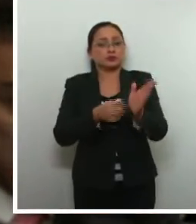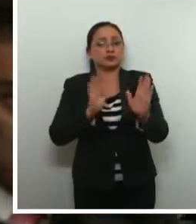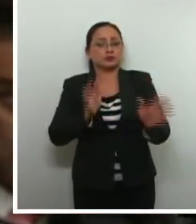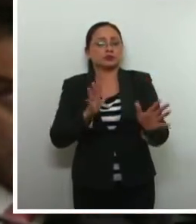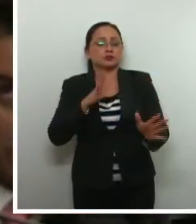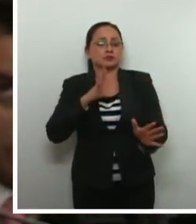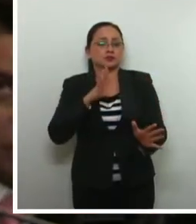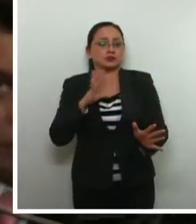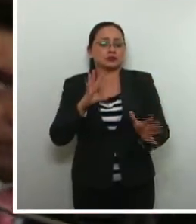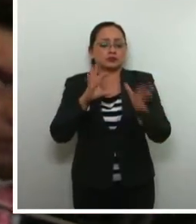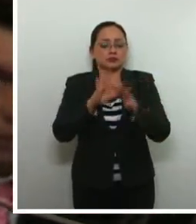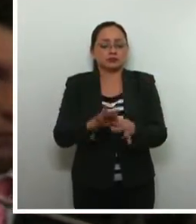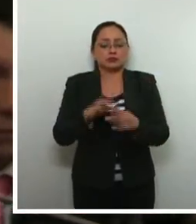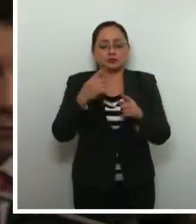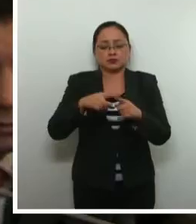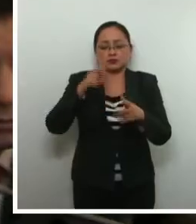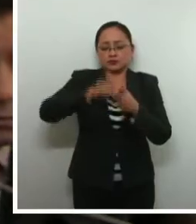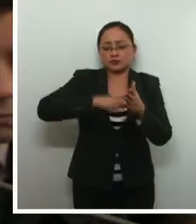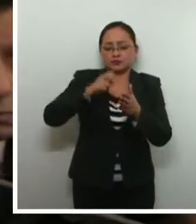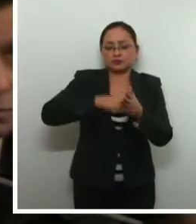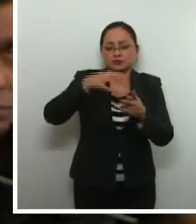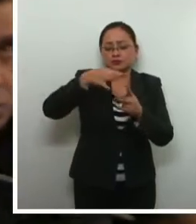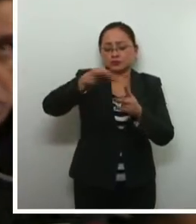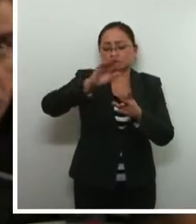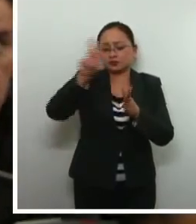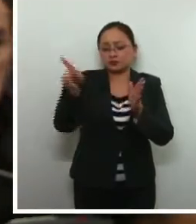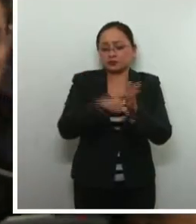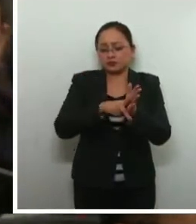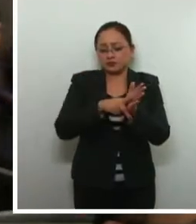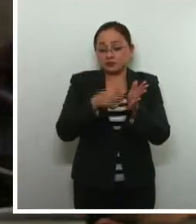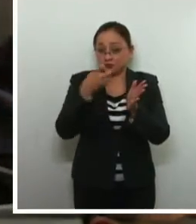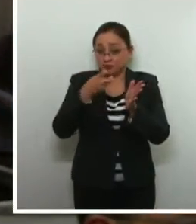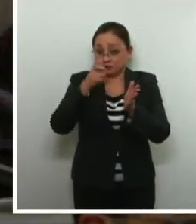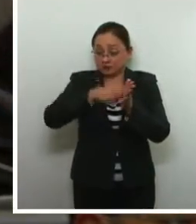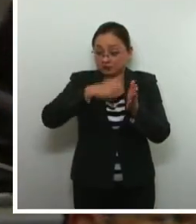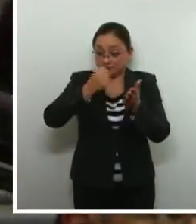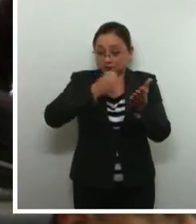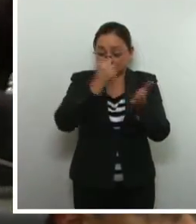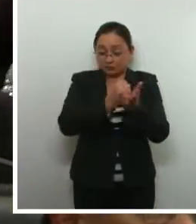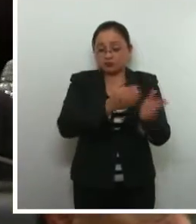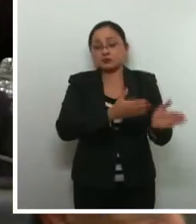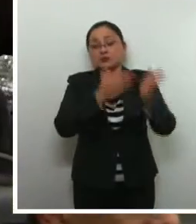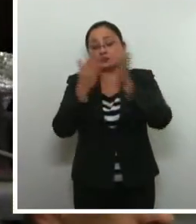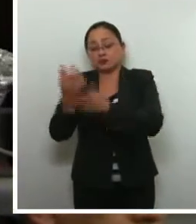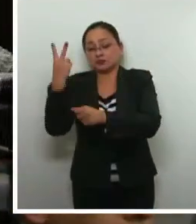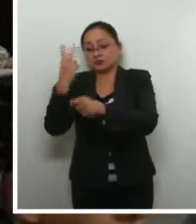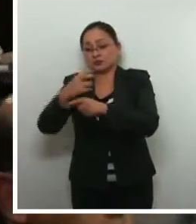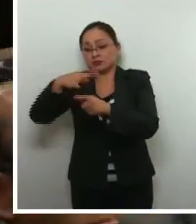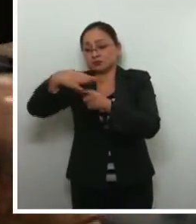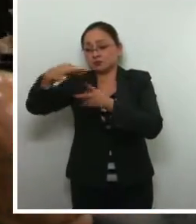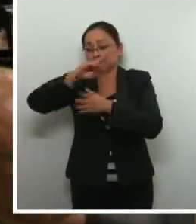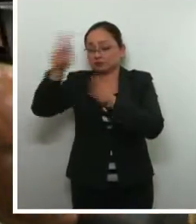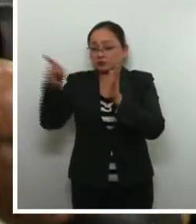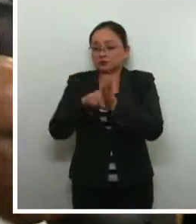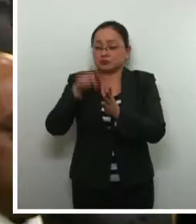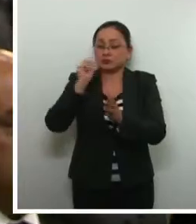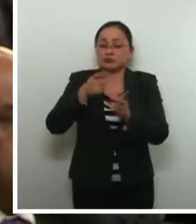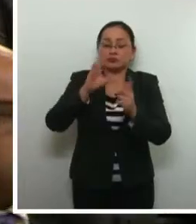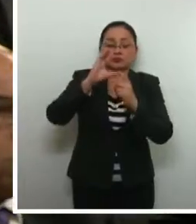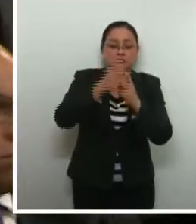habido reformas a la reserva que fue presentada por la propia